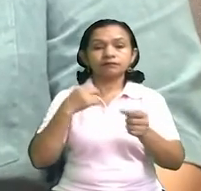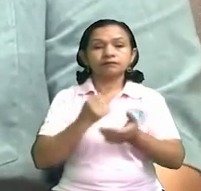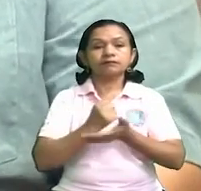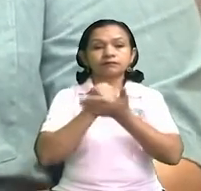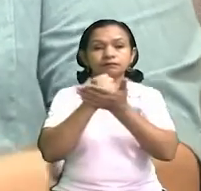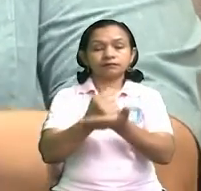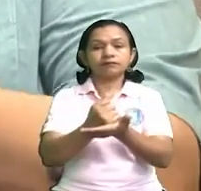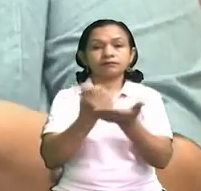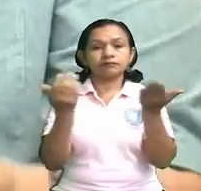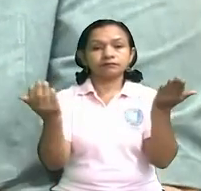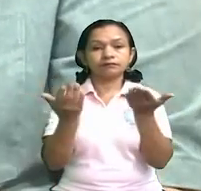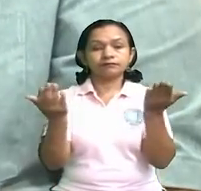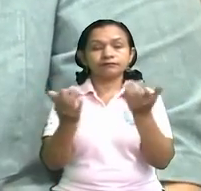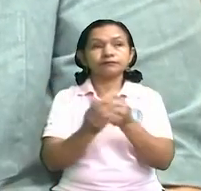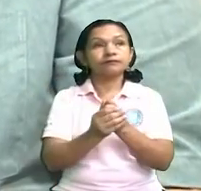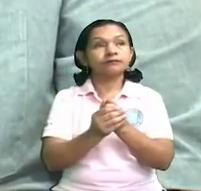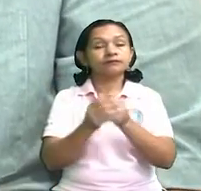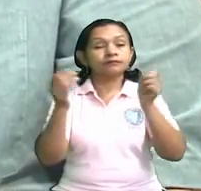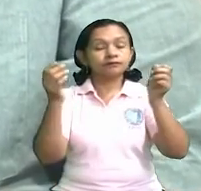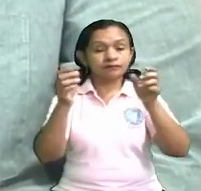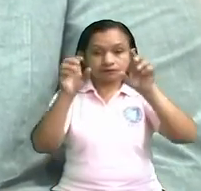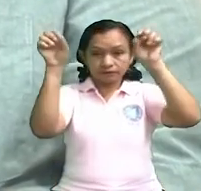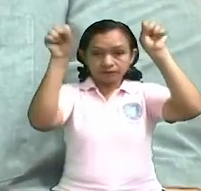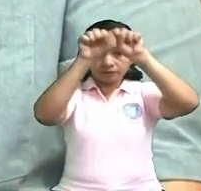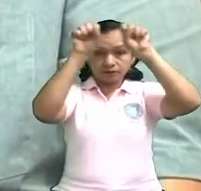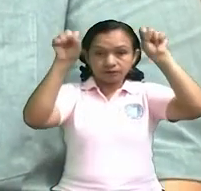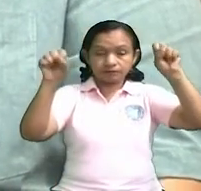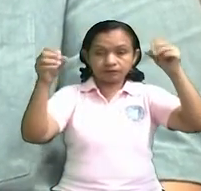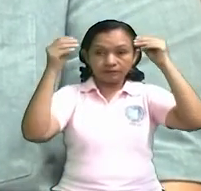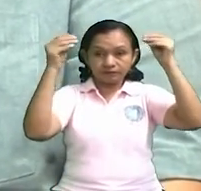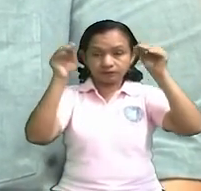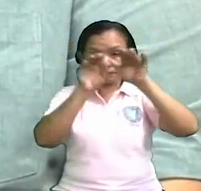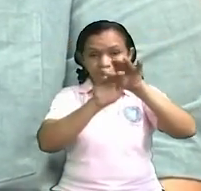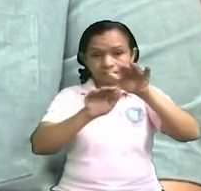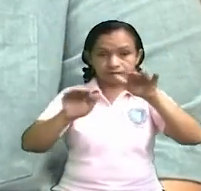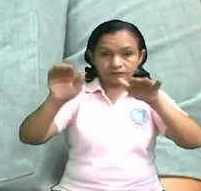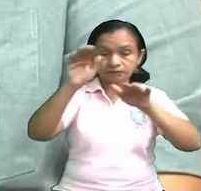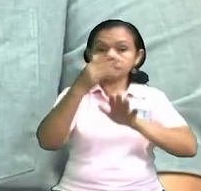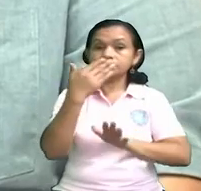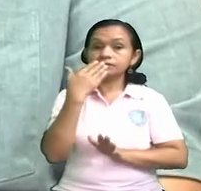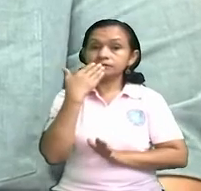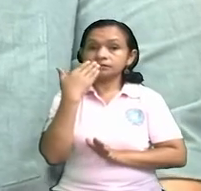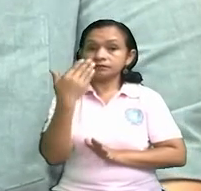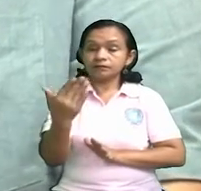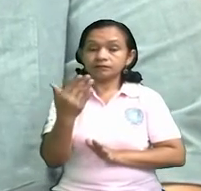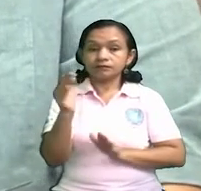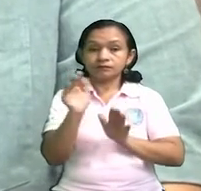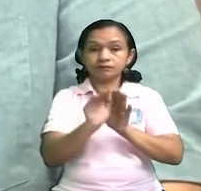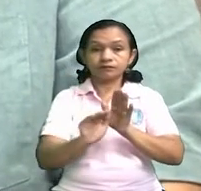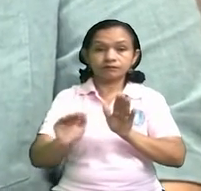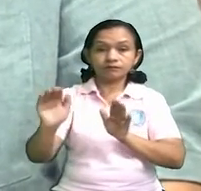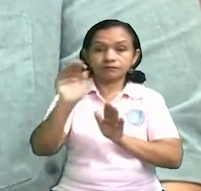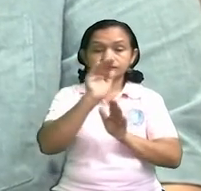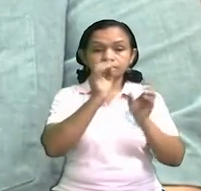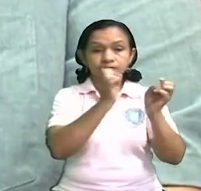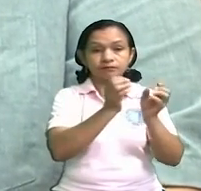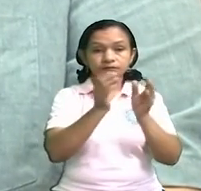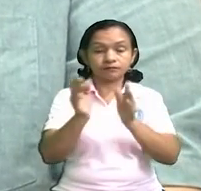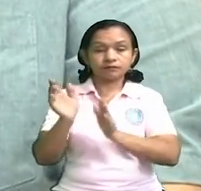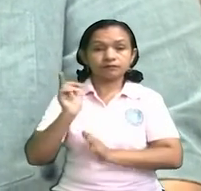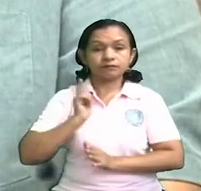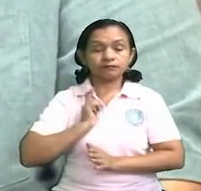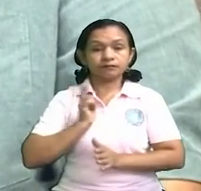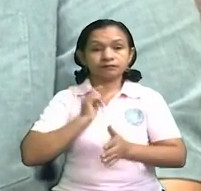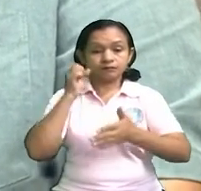permite que la capacitación sea de mayor calidad y más fluida, porque están